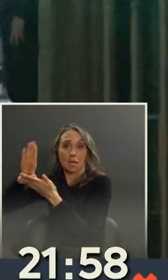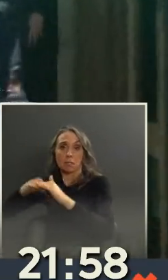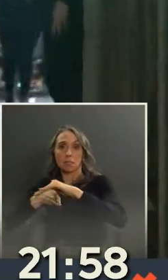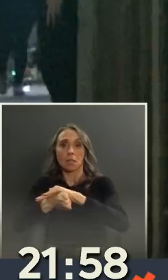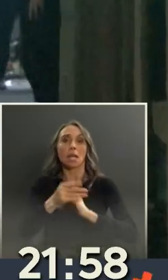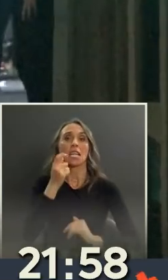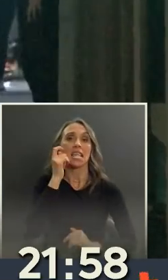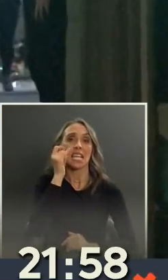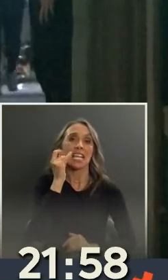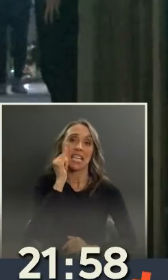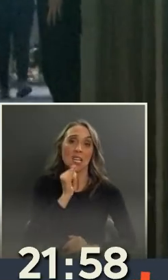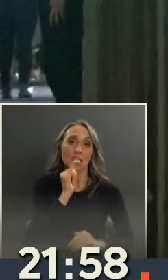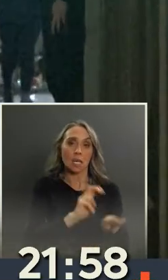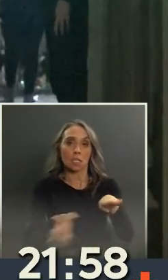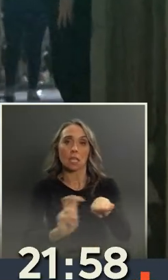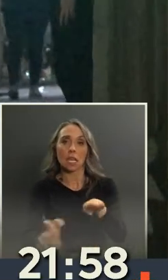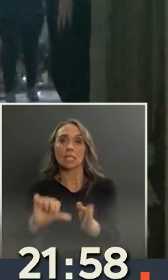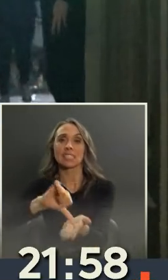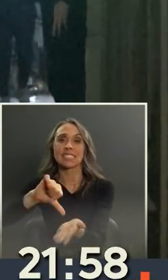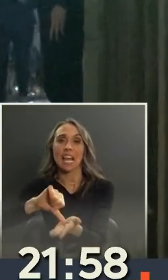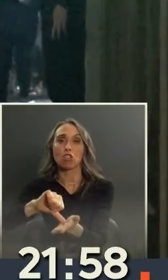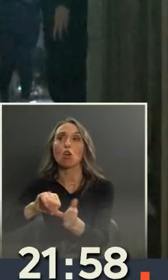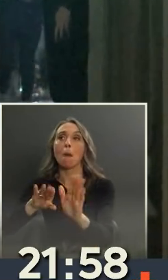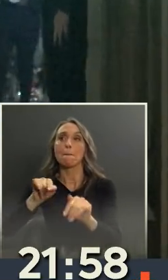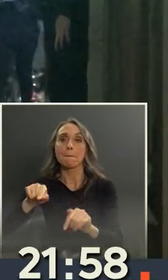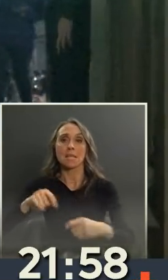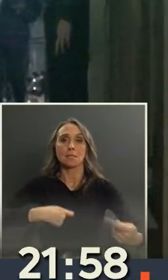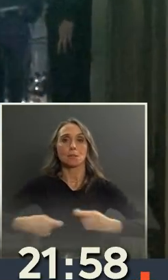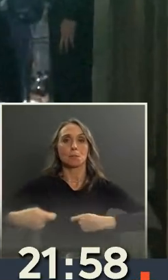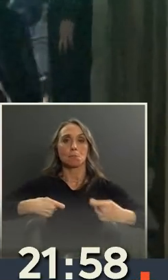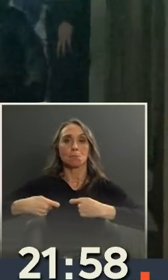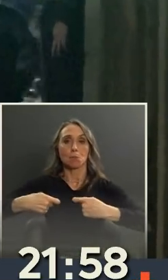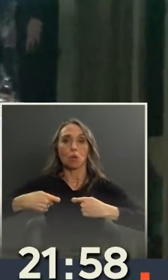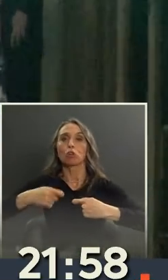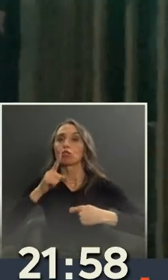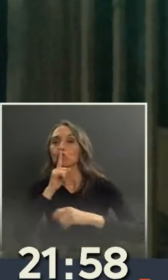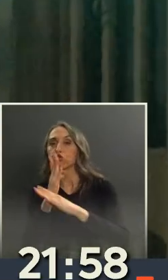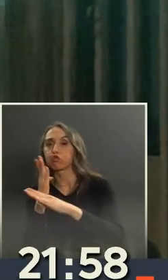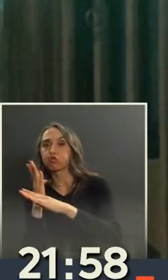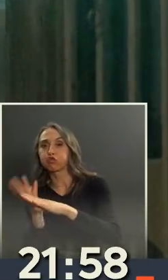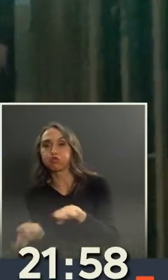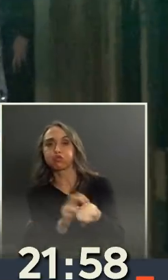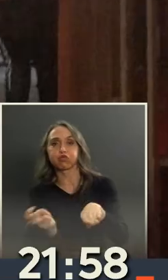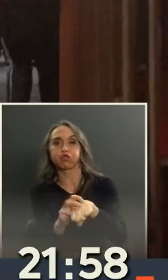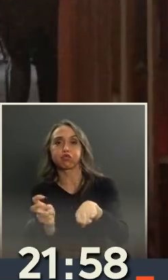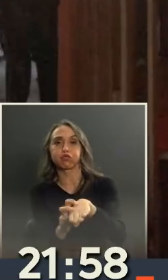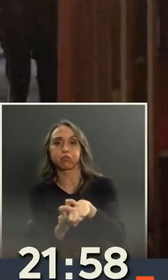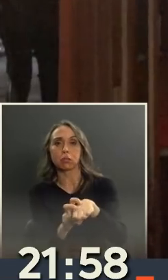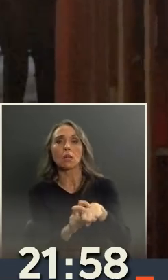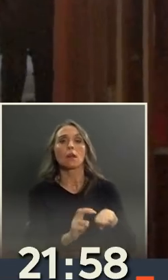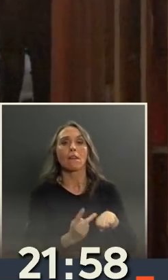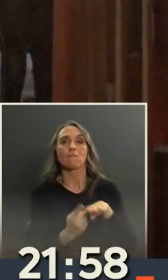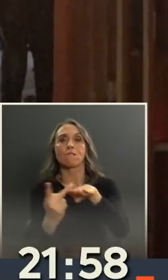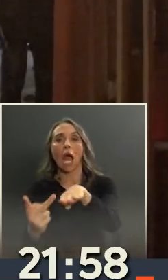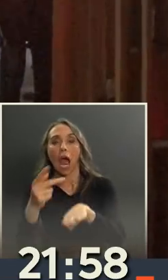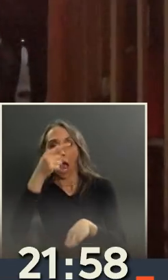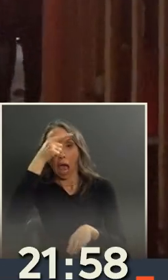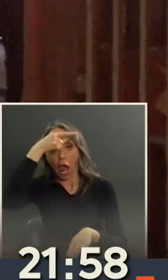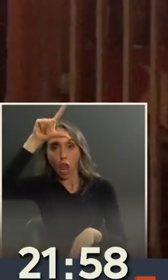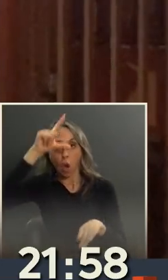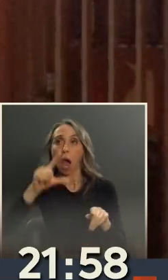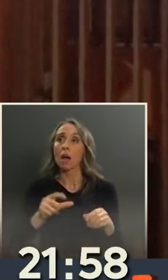en el centro, en el mismo punto donde funciona el mercado de transporte clandestino que traslada a Loa. dejados a su